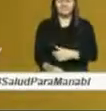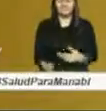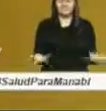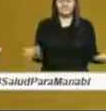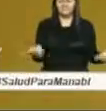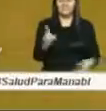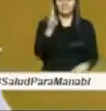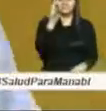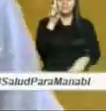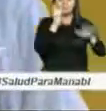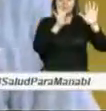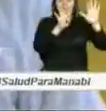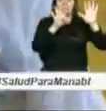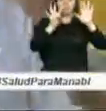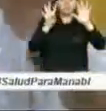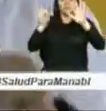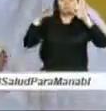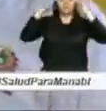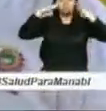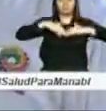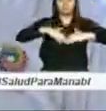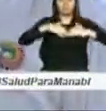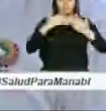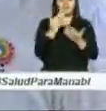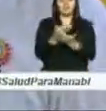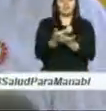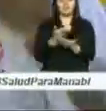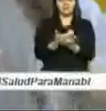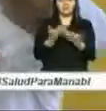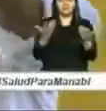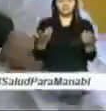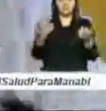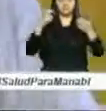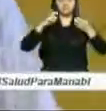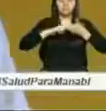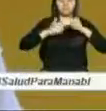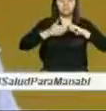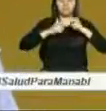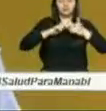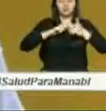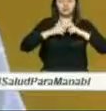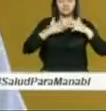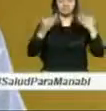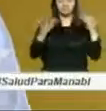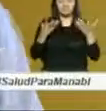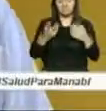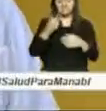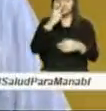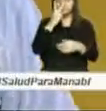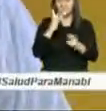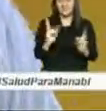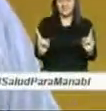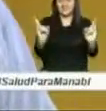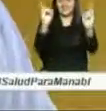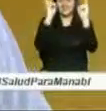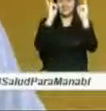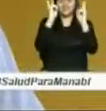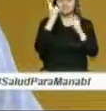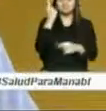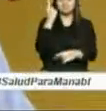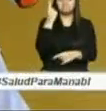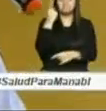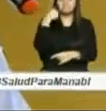Año 99, crisis económica, fruto del fundamentalismo neoliberal. Para los ricos, miles de